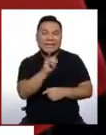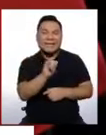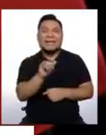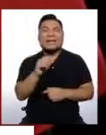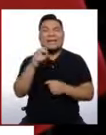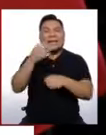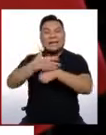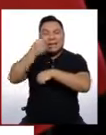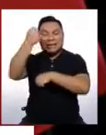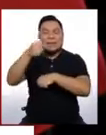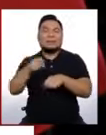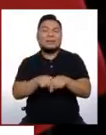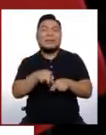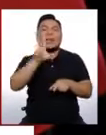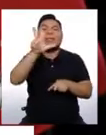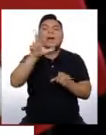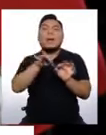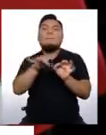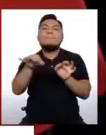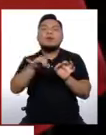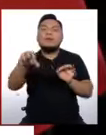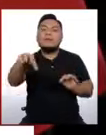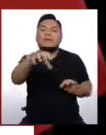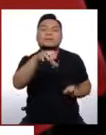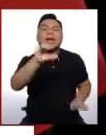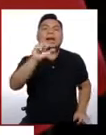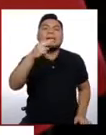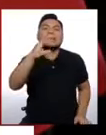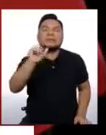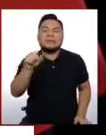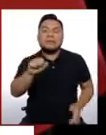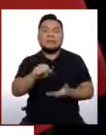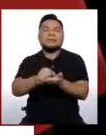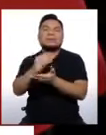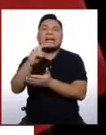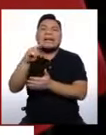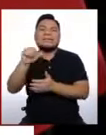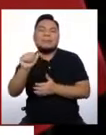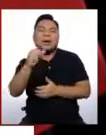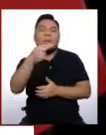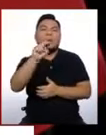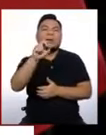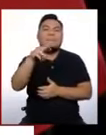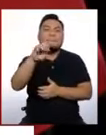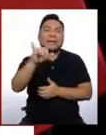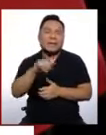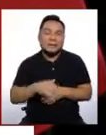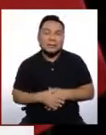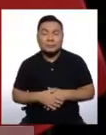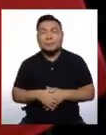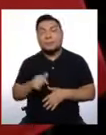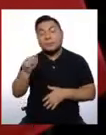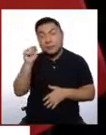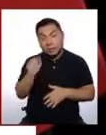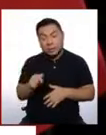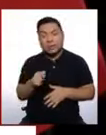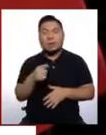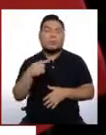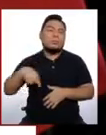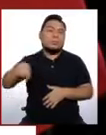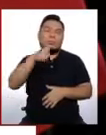y tres provincias costeras de ancash santa casma y huarmey 'le donde la